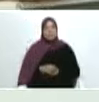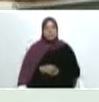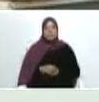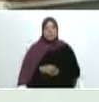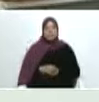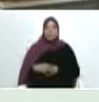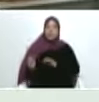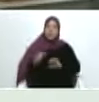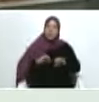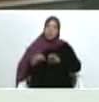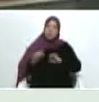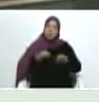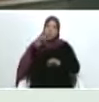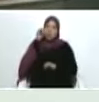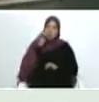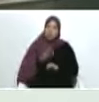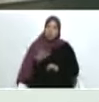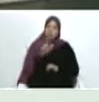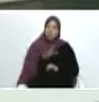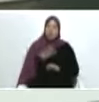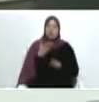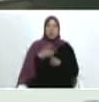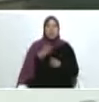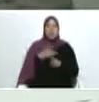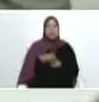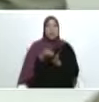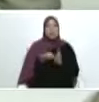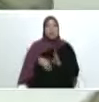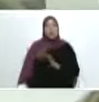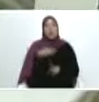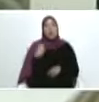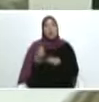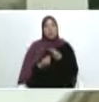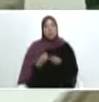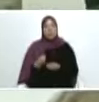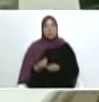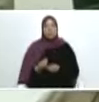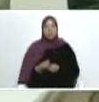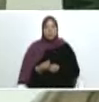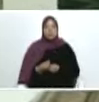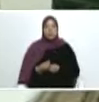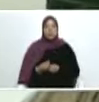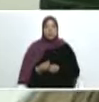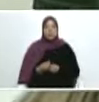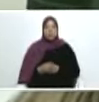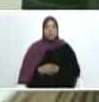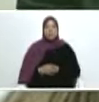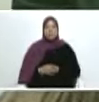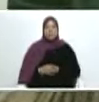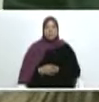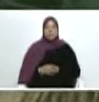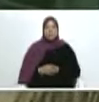máxima movilización popular, a la hora que sea, donde sea y como sea, y así ha sido.